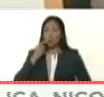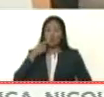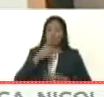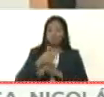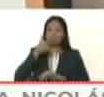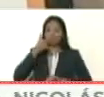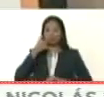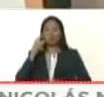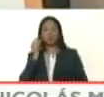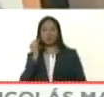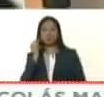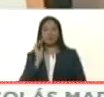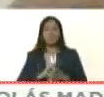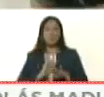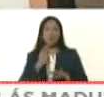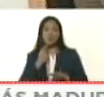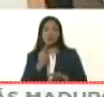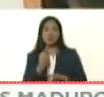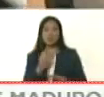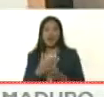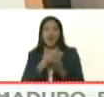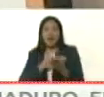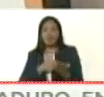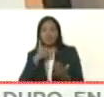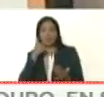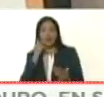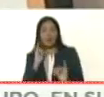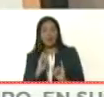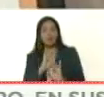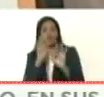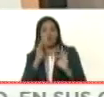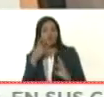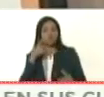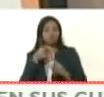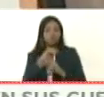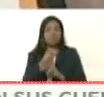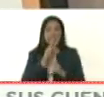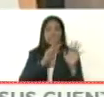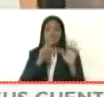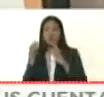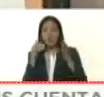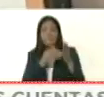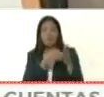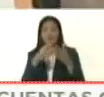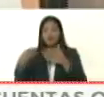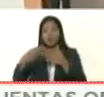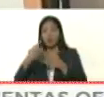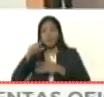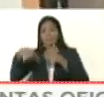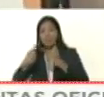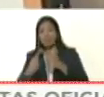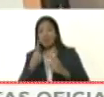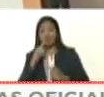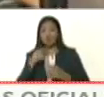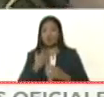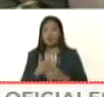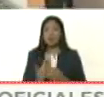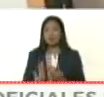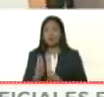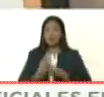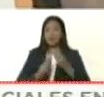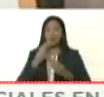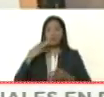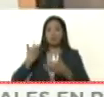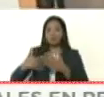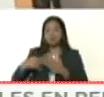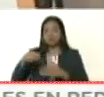Rosana, antes de la llamada como tal. Ya hay $75,000 para mañana, que serían los gastos de esta